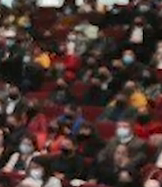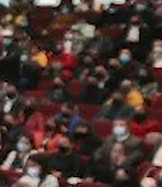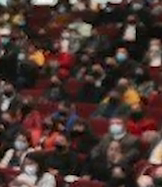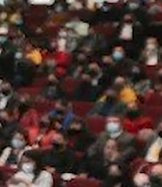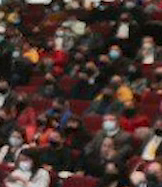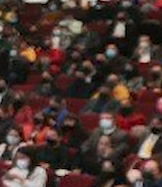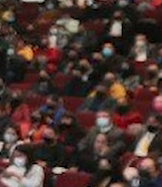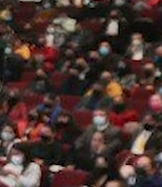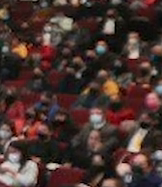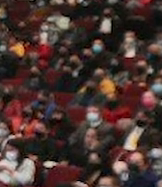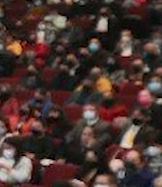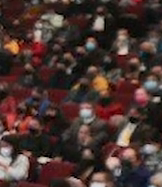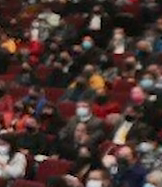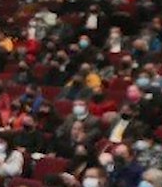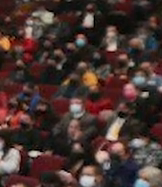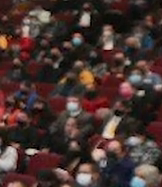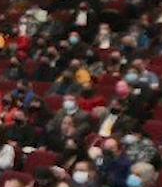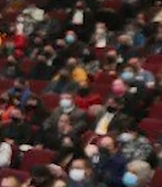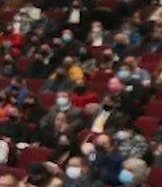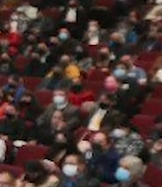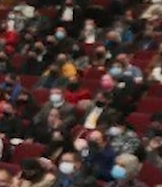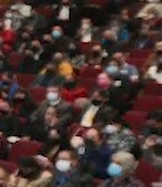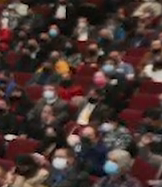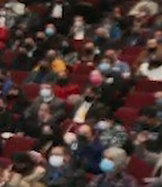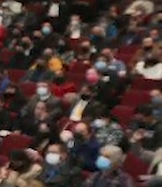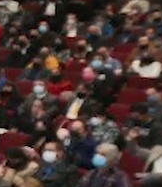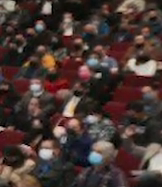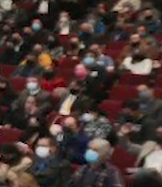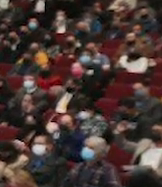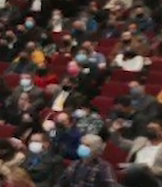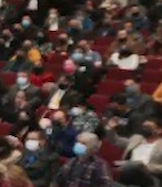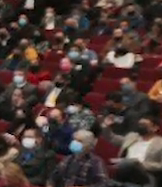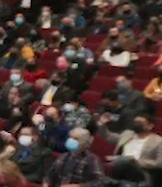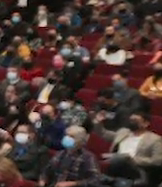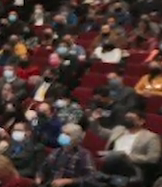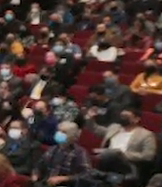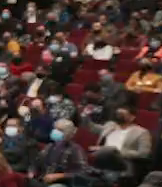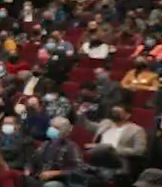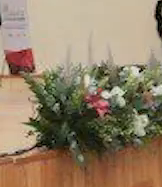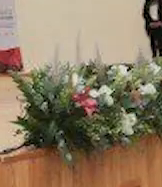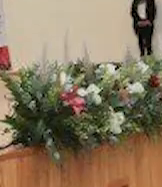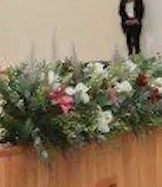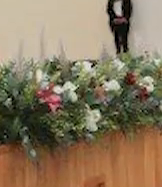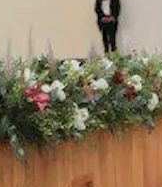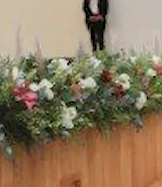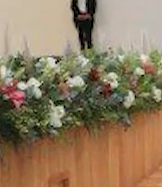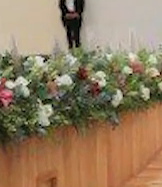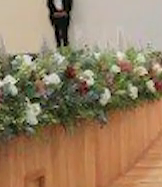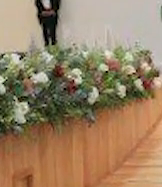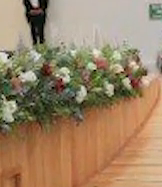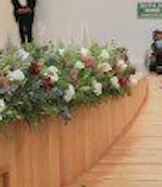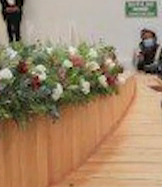del encuentro y a compartir charlas sobre distintos temas en el mismo, coincidieron que la organización de esta actividad